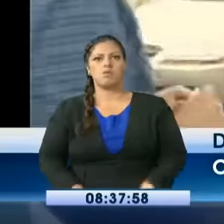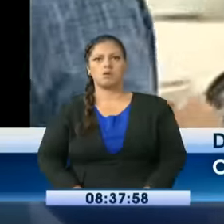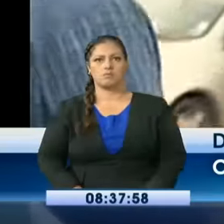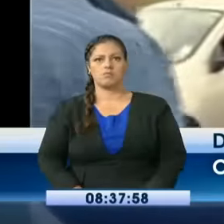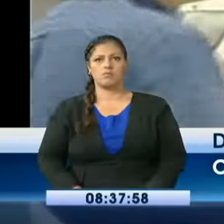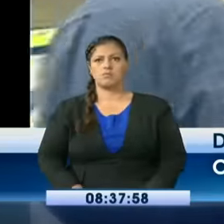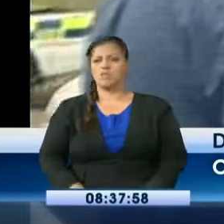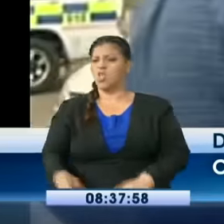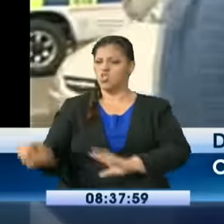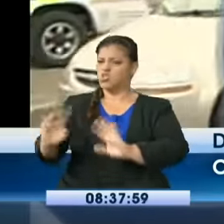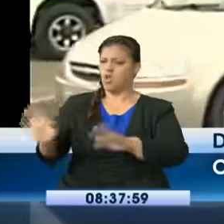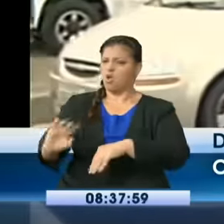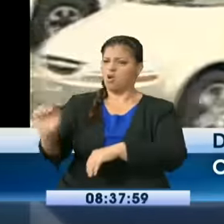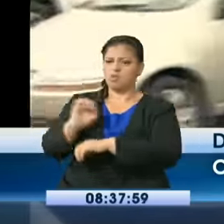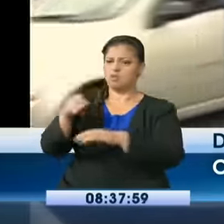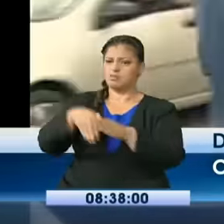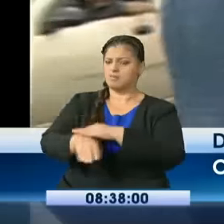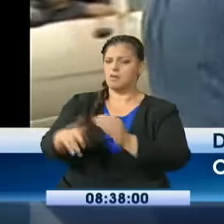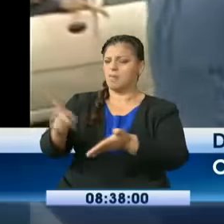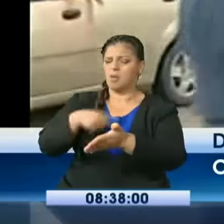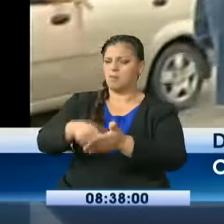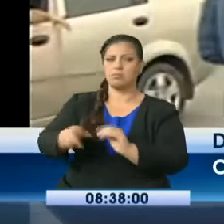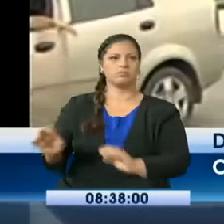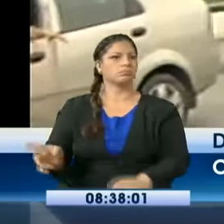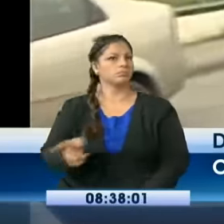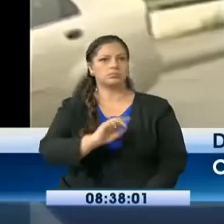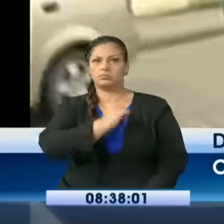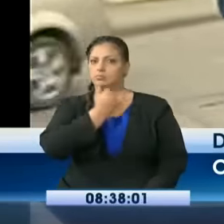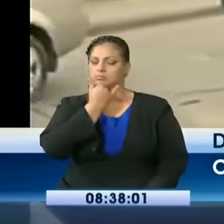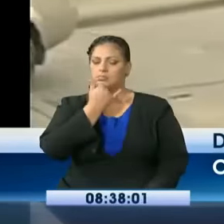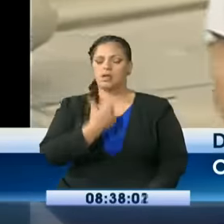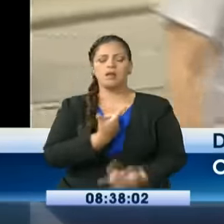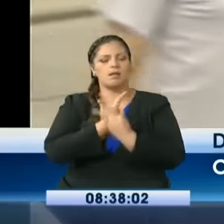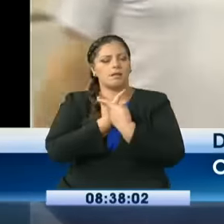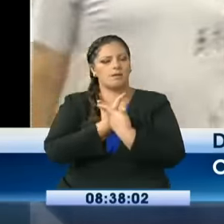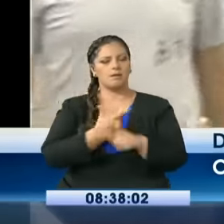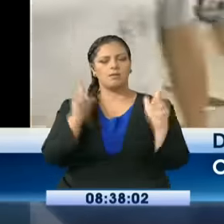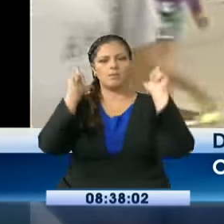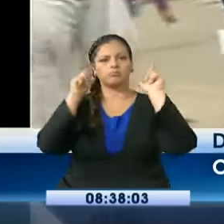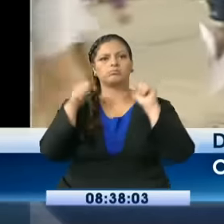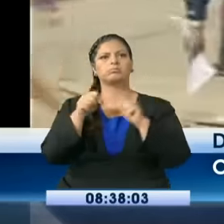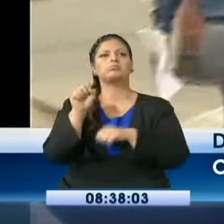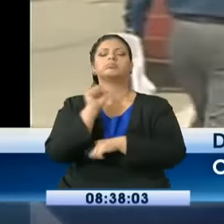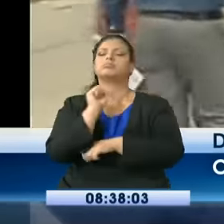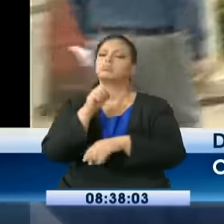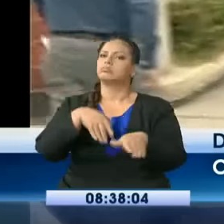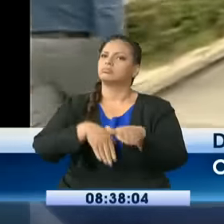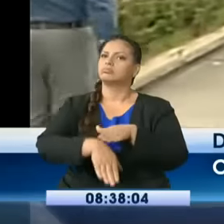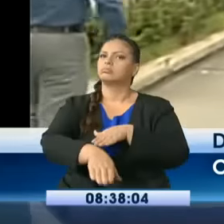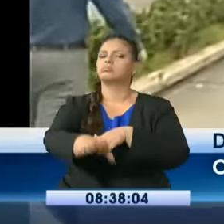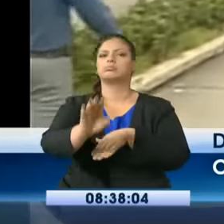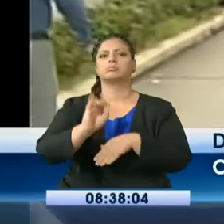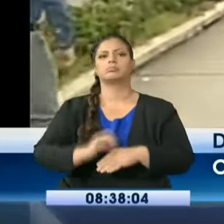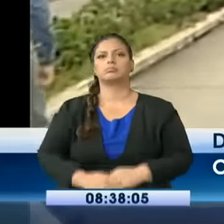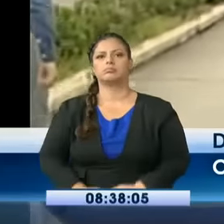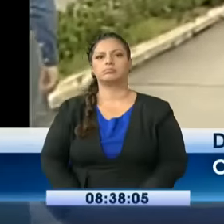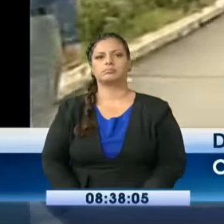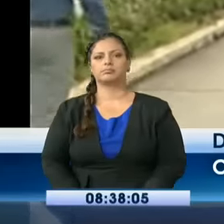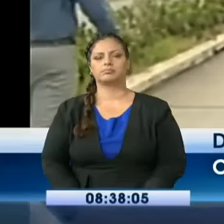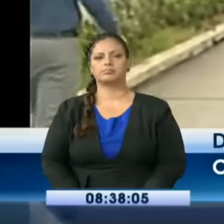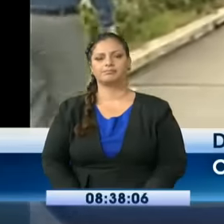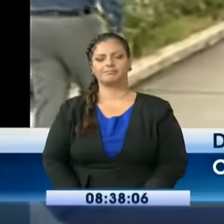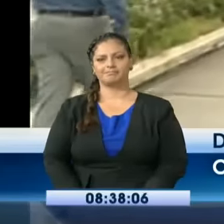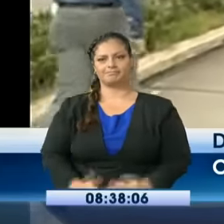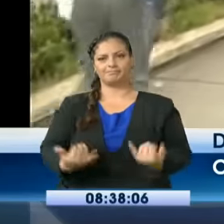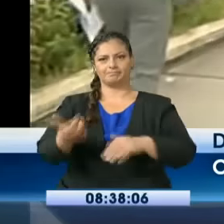sus niños en la puerta de la escuela. Mientras caminamos, quiero también aprovechar para conversar con el coronel Varas,